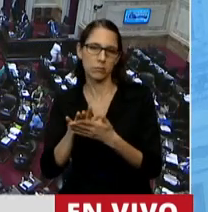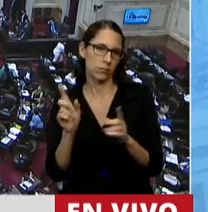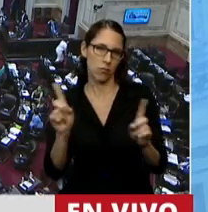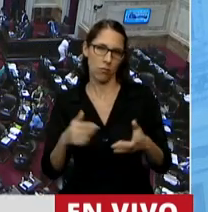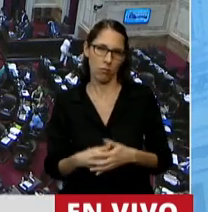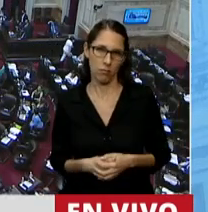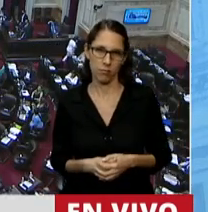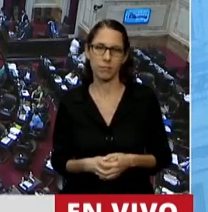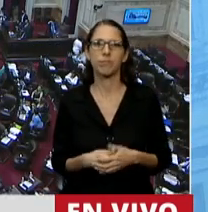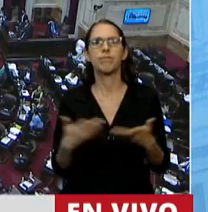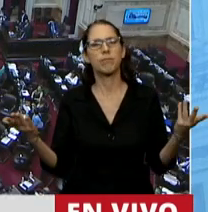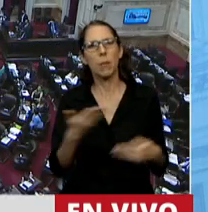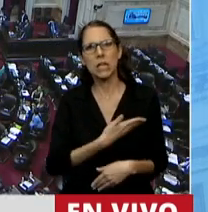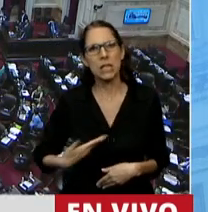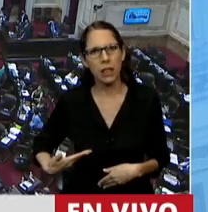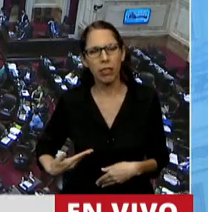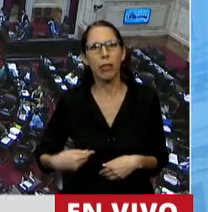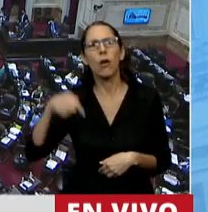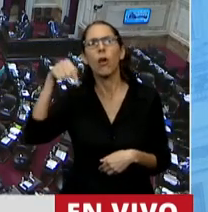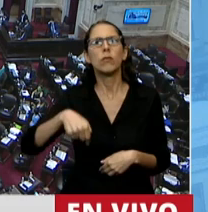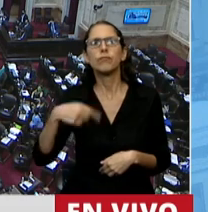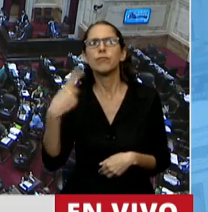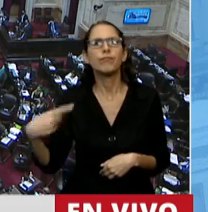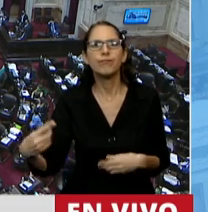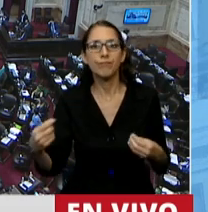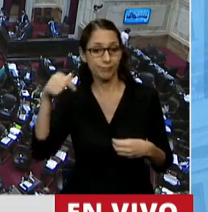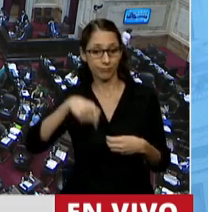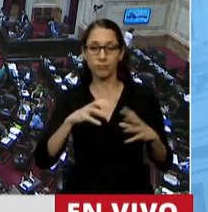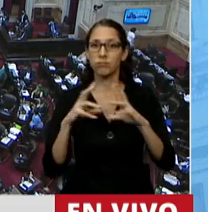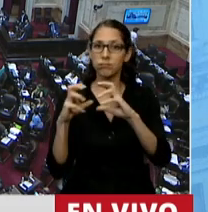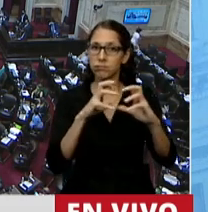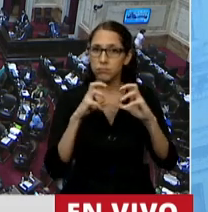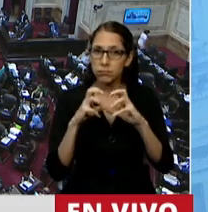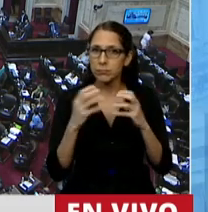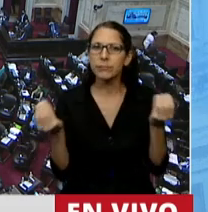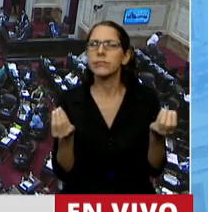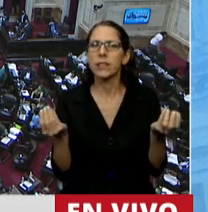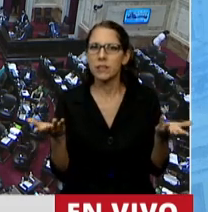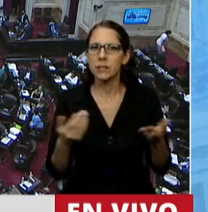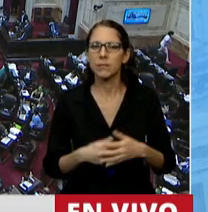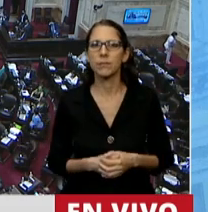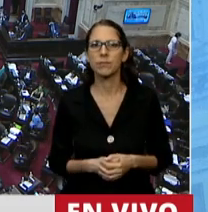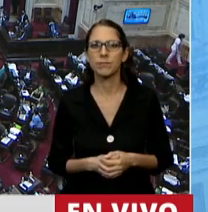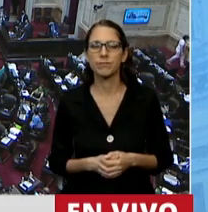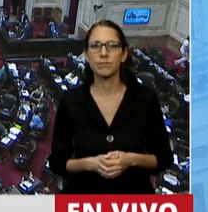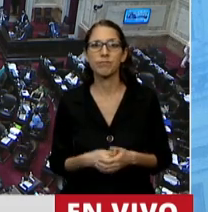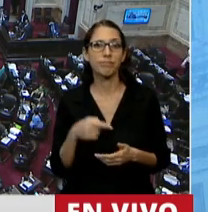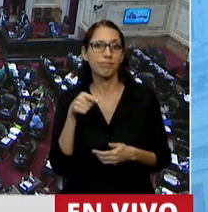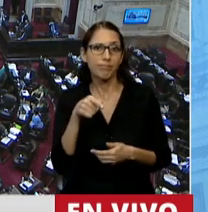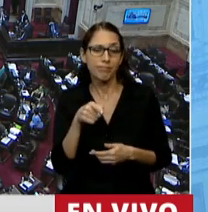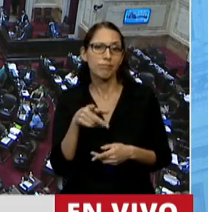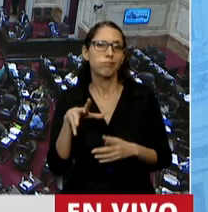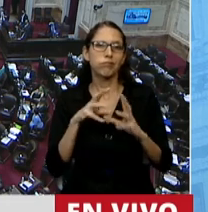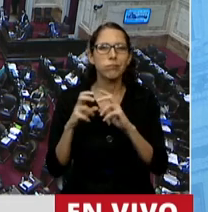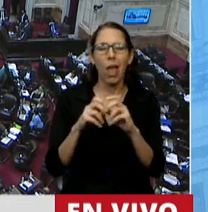Señor presidente, lo que sucede hoy en esta sesión no es otra cosa que la expresión de un